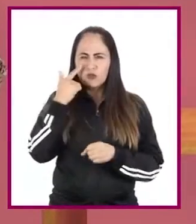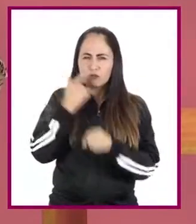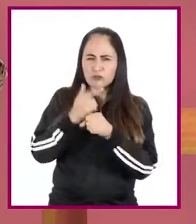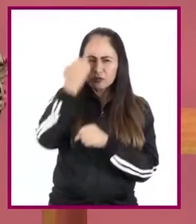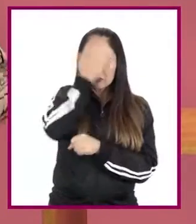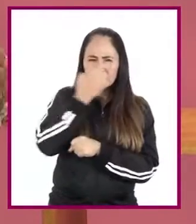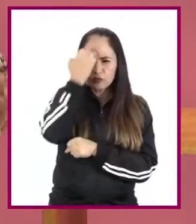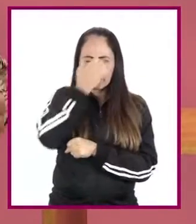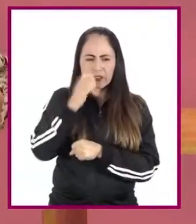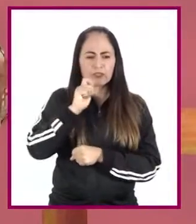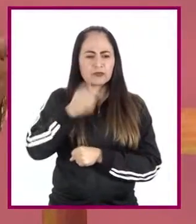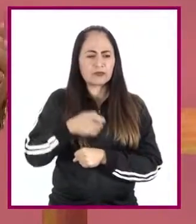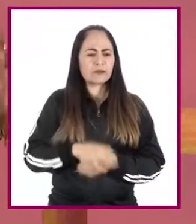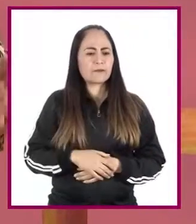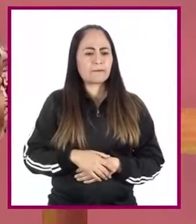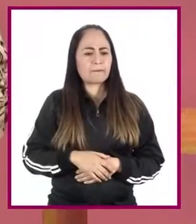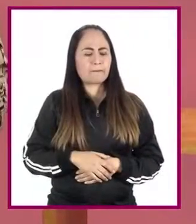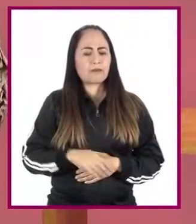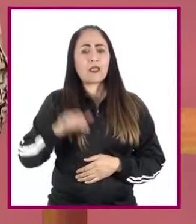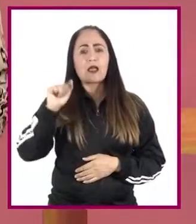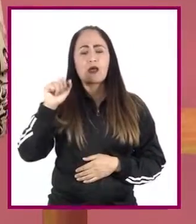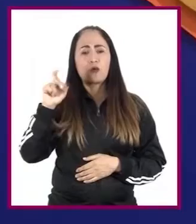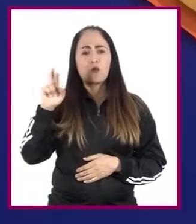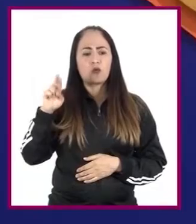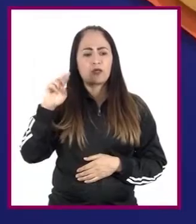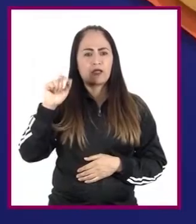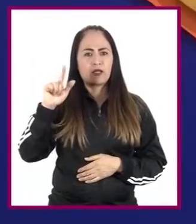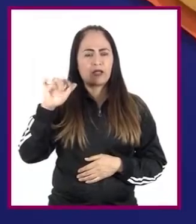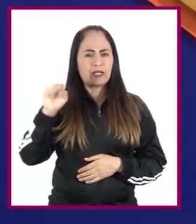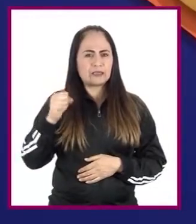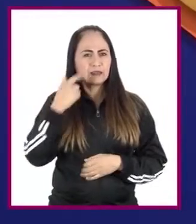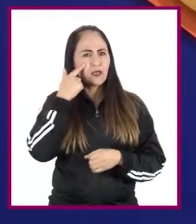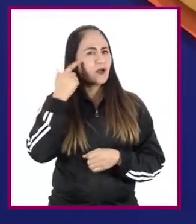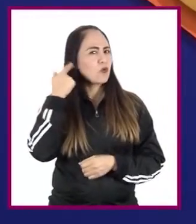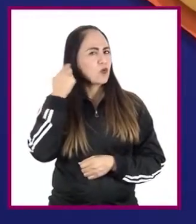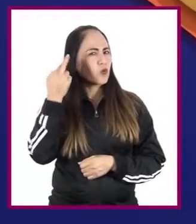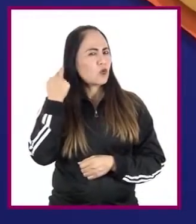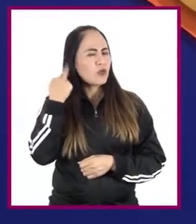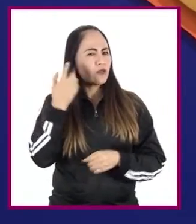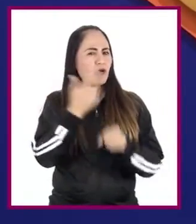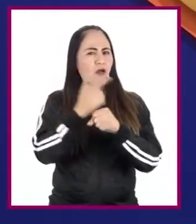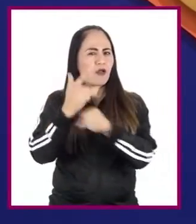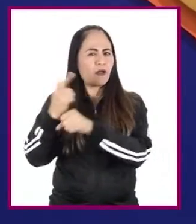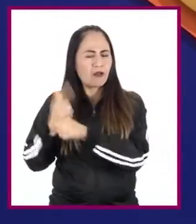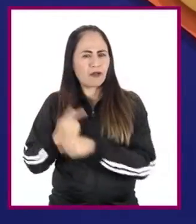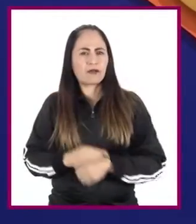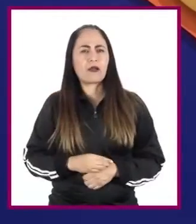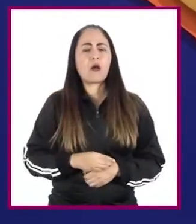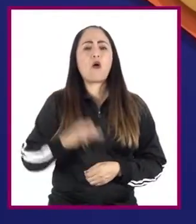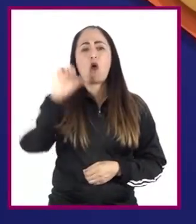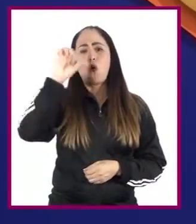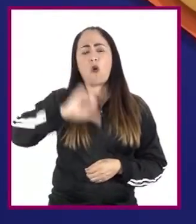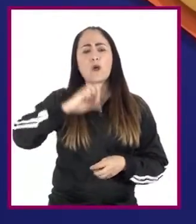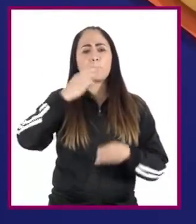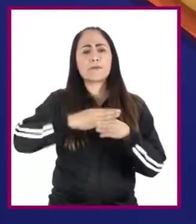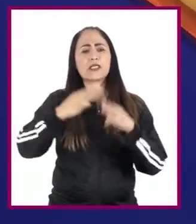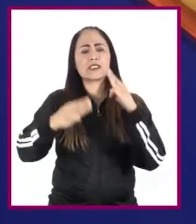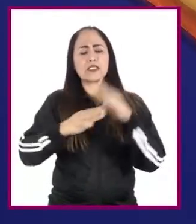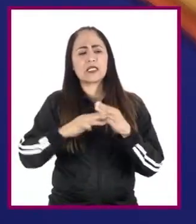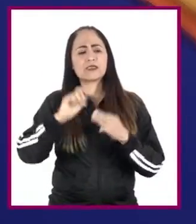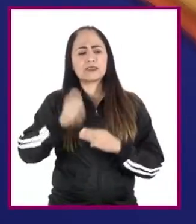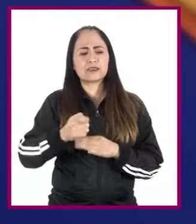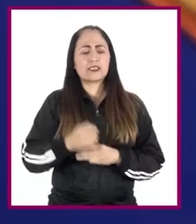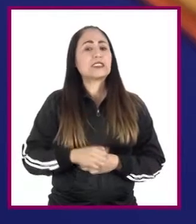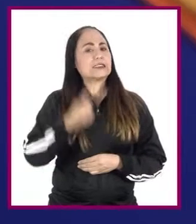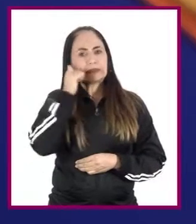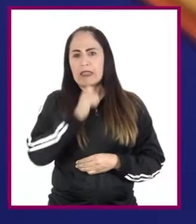identificar recursos aurales en campañas oficiales. Los materiales que van a necesitar para esta sesión son su siempre